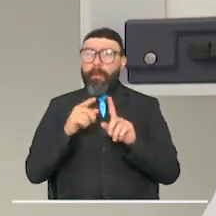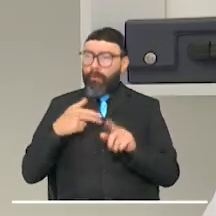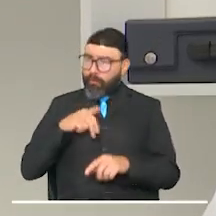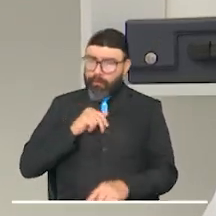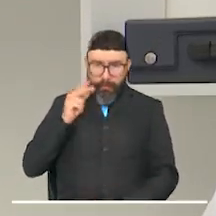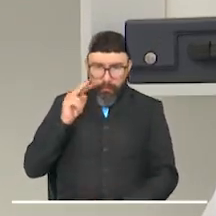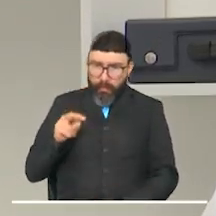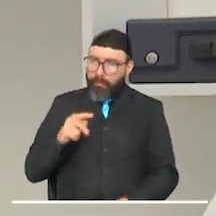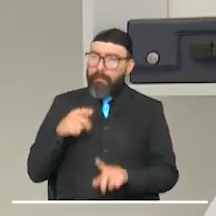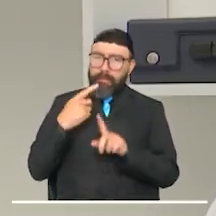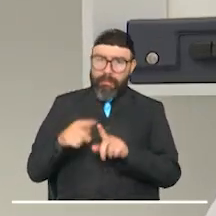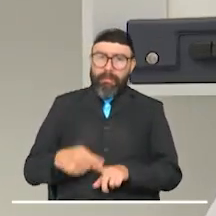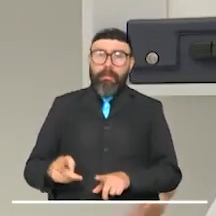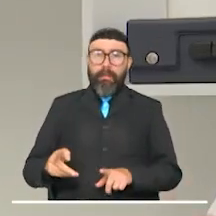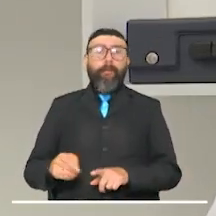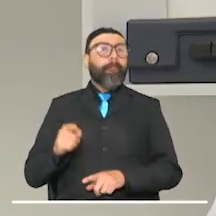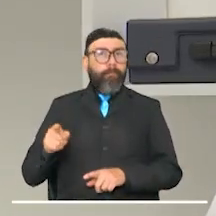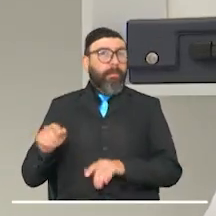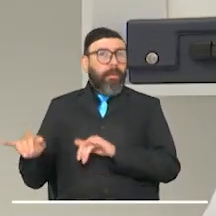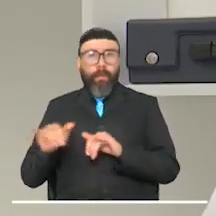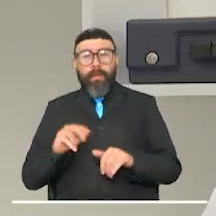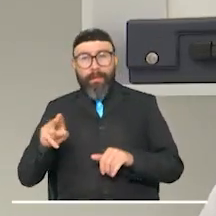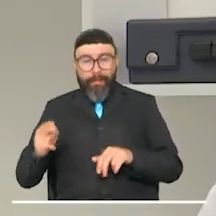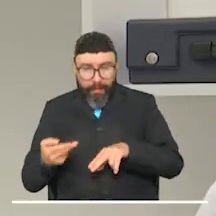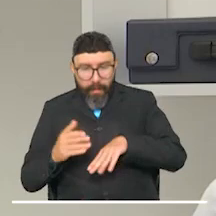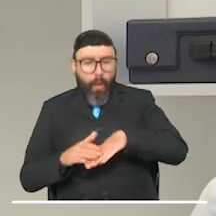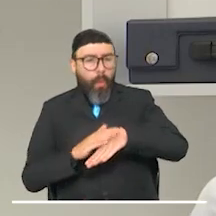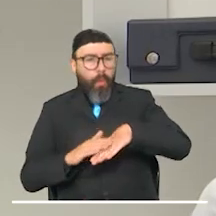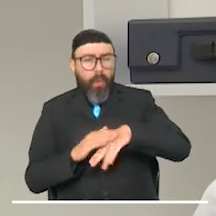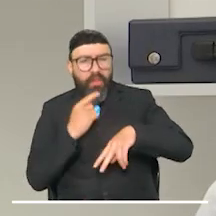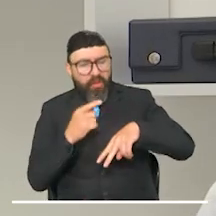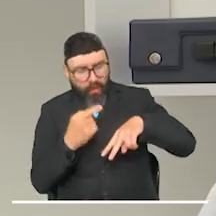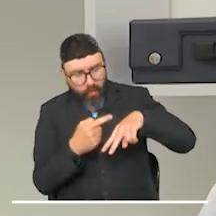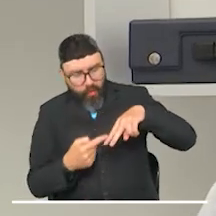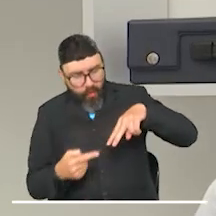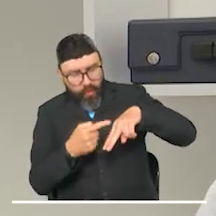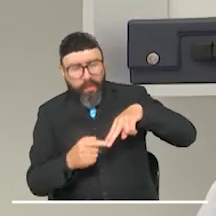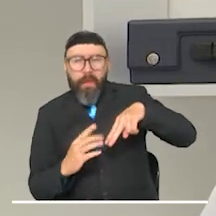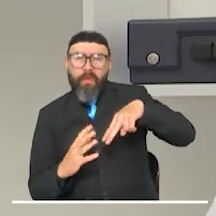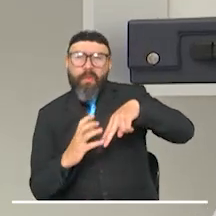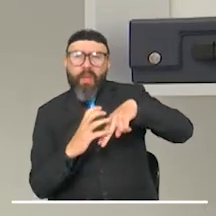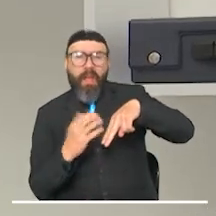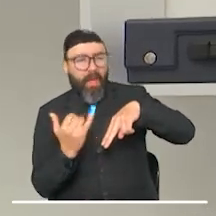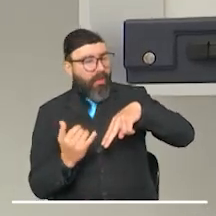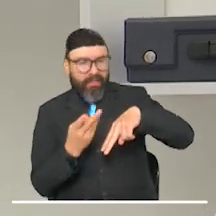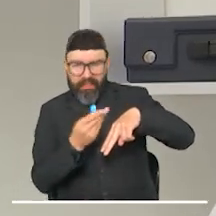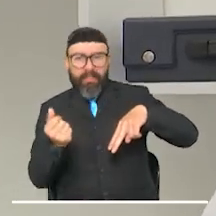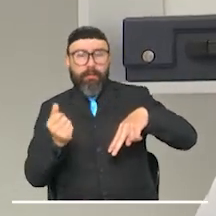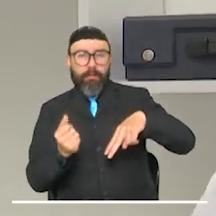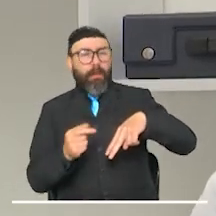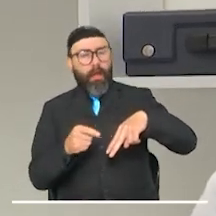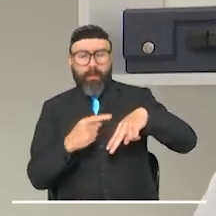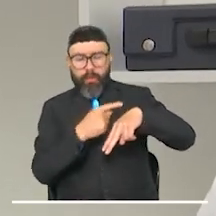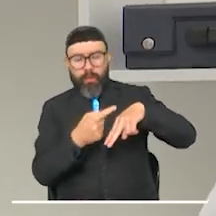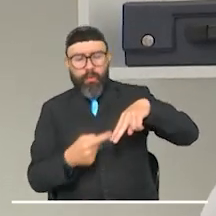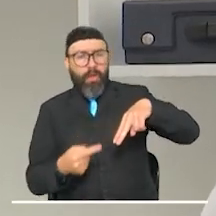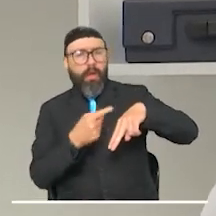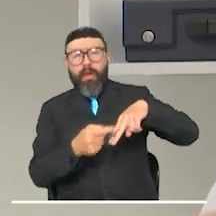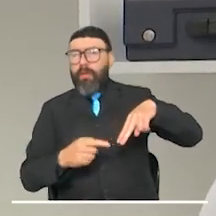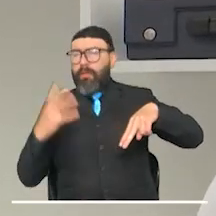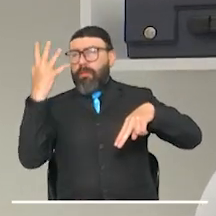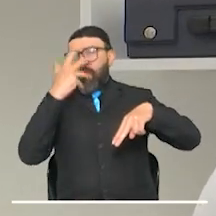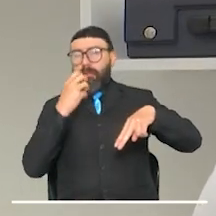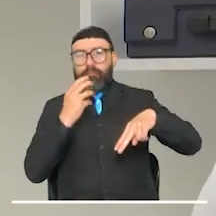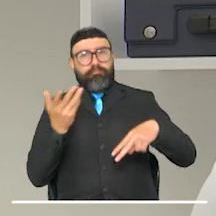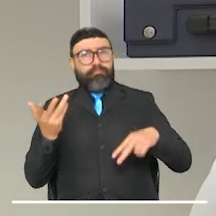Y eso pasa con la famosa cremitantes esta cremita y se le quitan las arañitas para unas piernas hermosas No